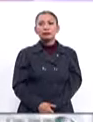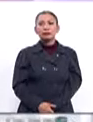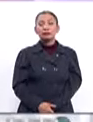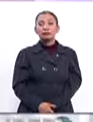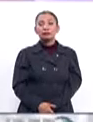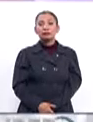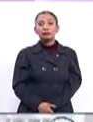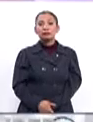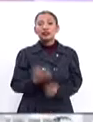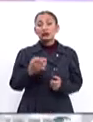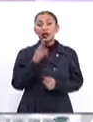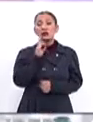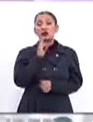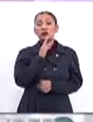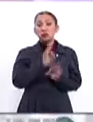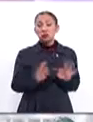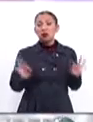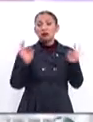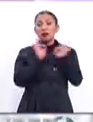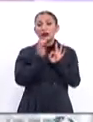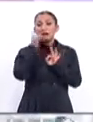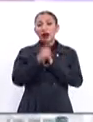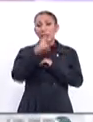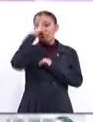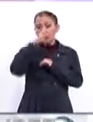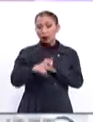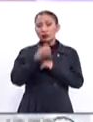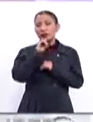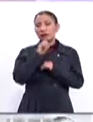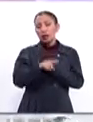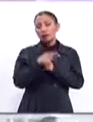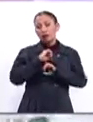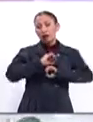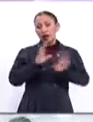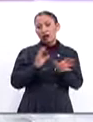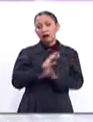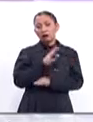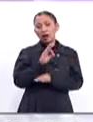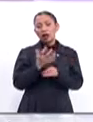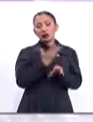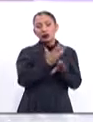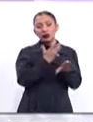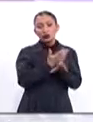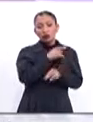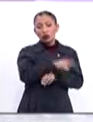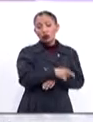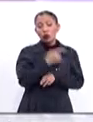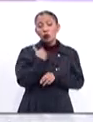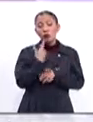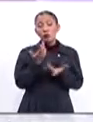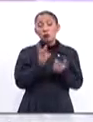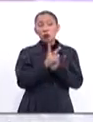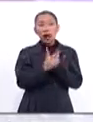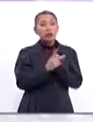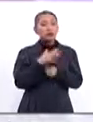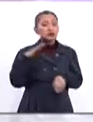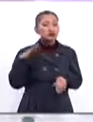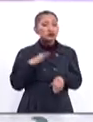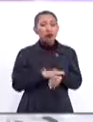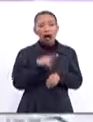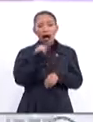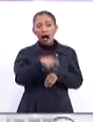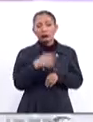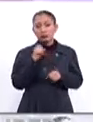Pues es una noticia muy importante, no solamente para México, sino obviamente también para Estados Unidos, uno de los países en